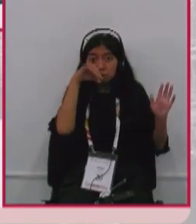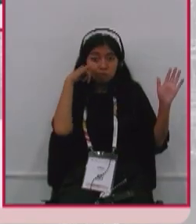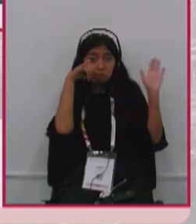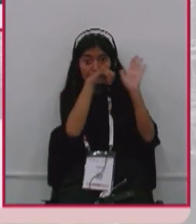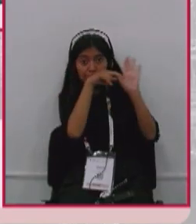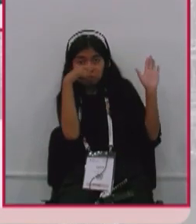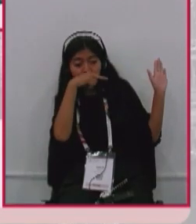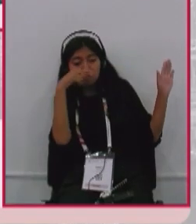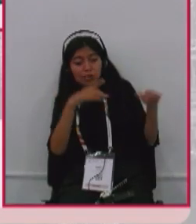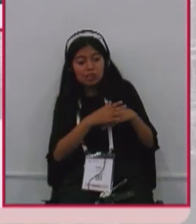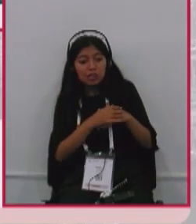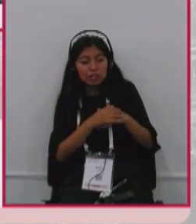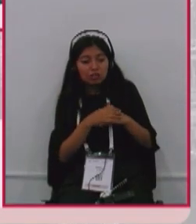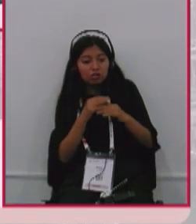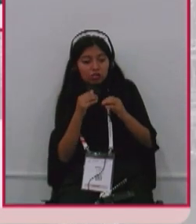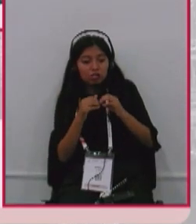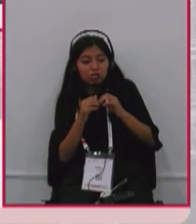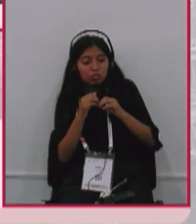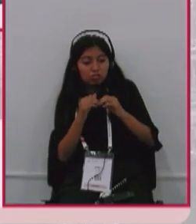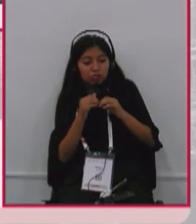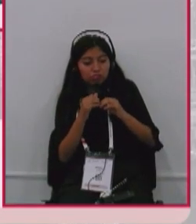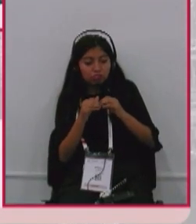la parte externa, ¿no?